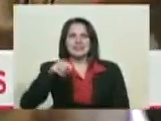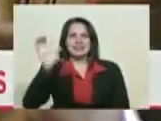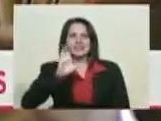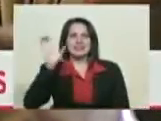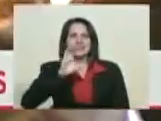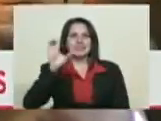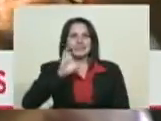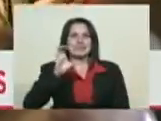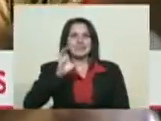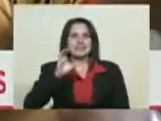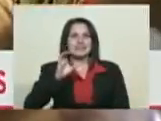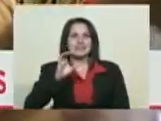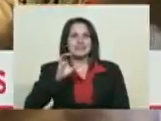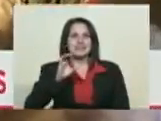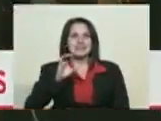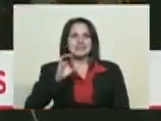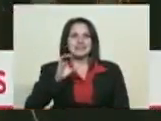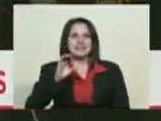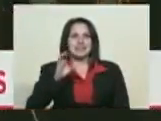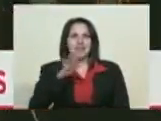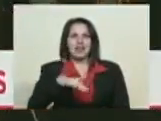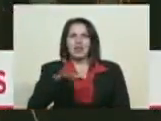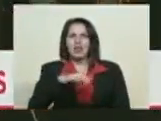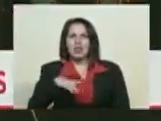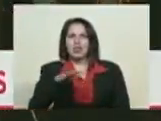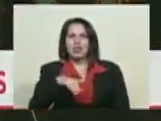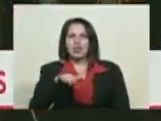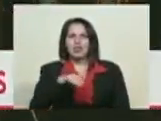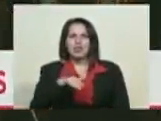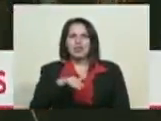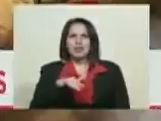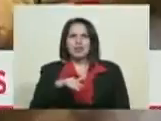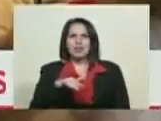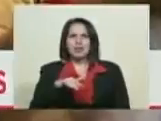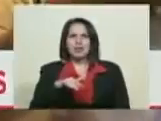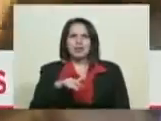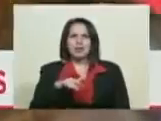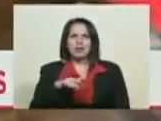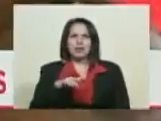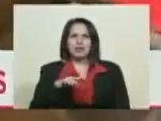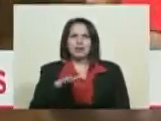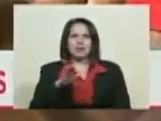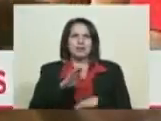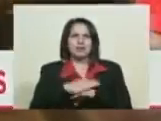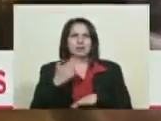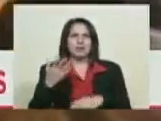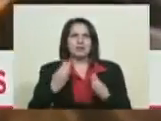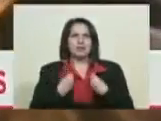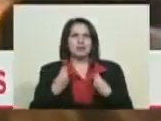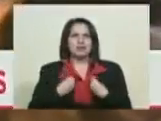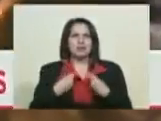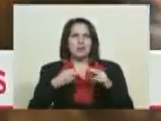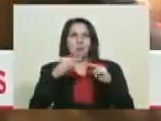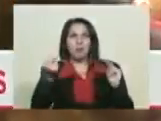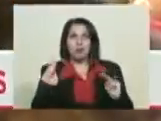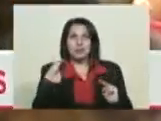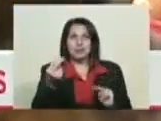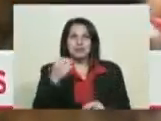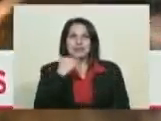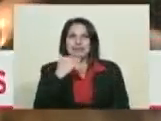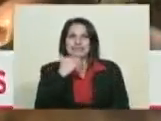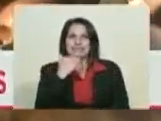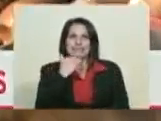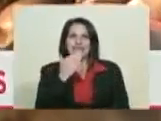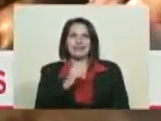¿En coche? ¿En el apartamento de coche? ¿Por qué? ¿Dónde estás viviendo? ¿Bajo un puente?